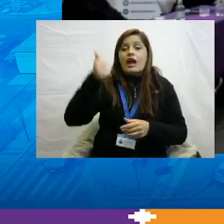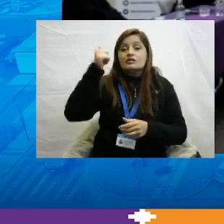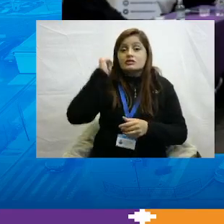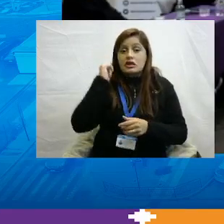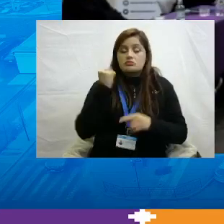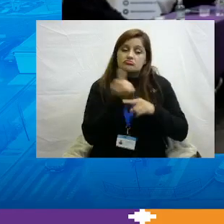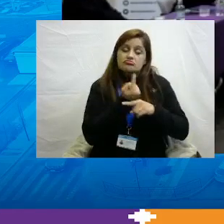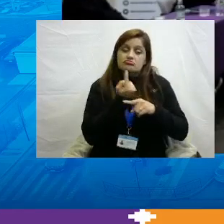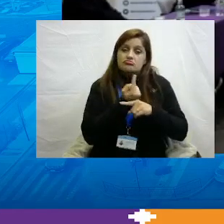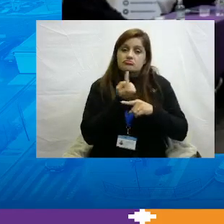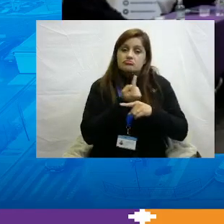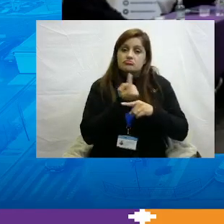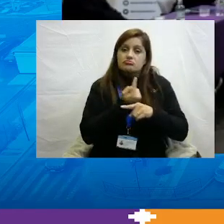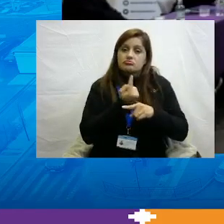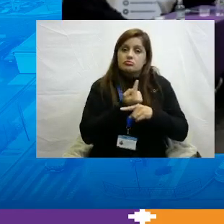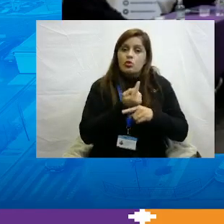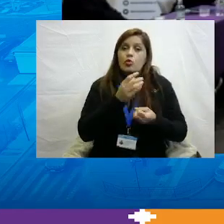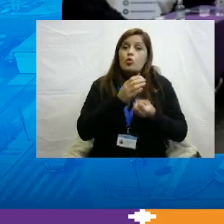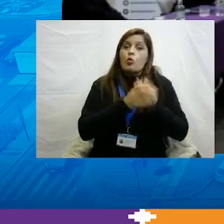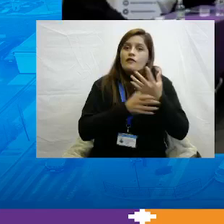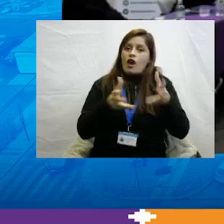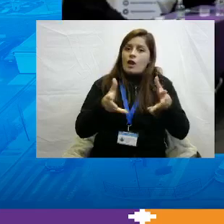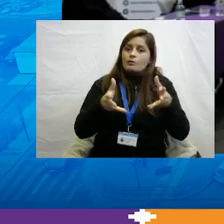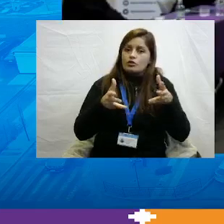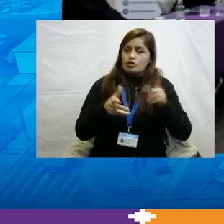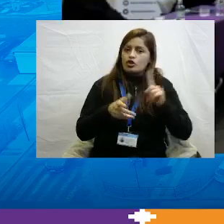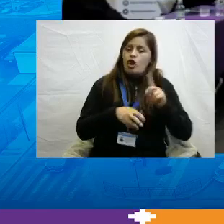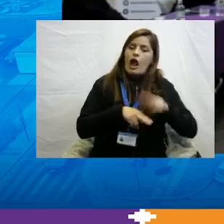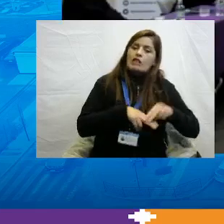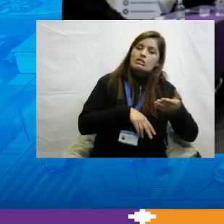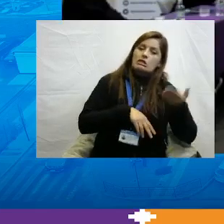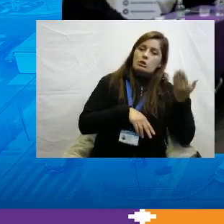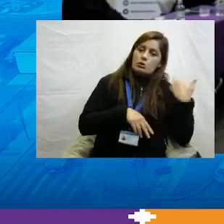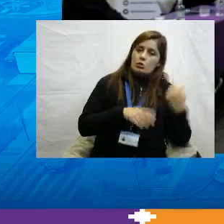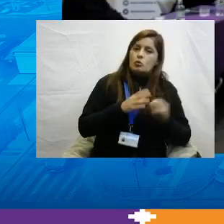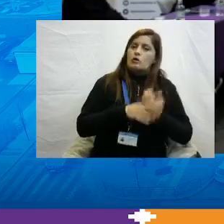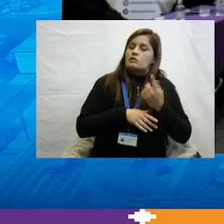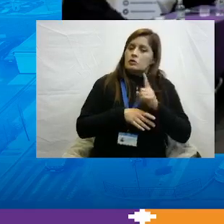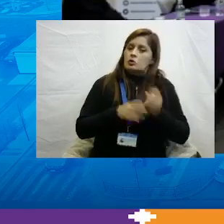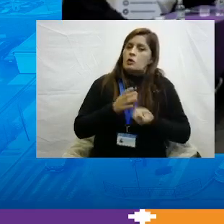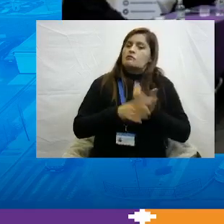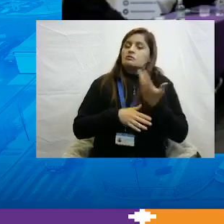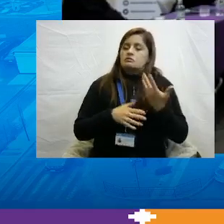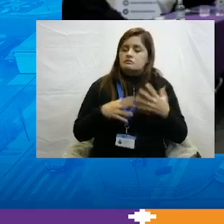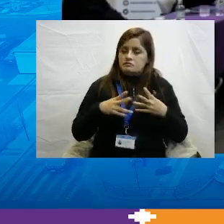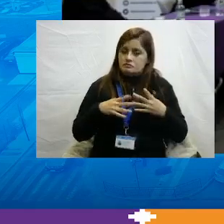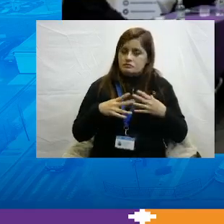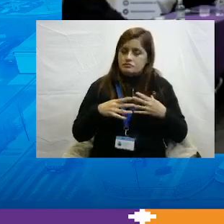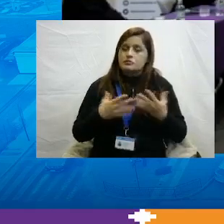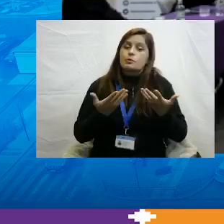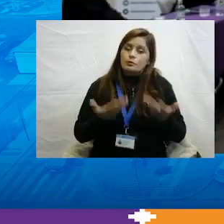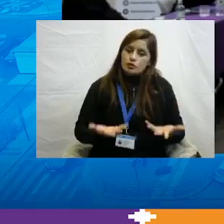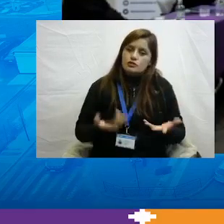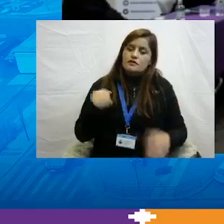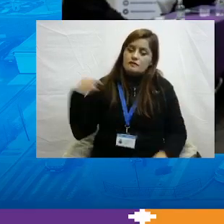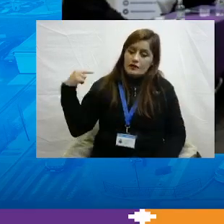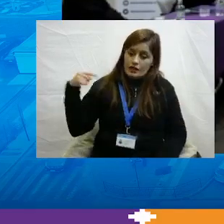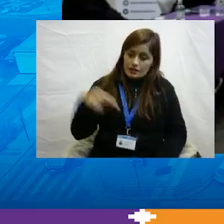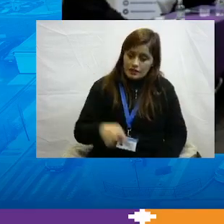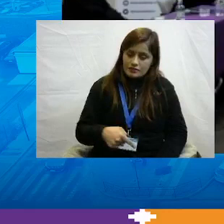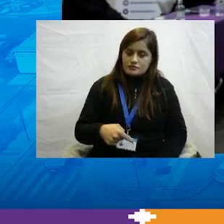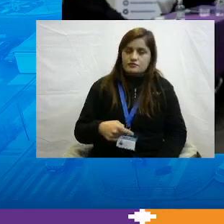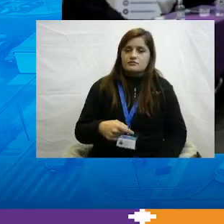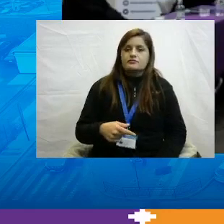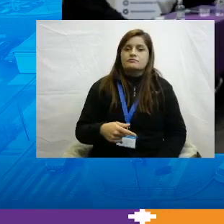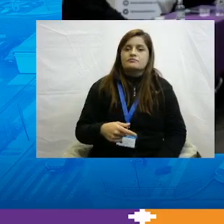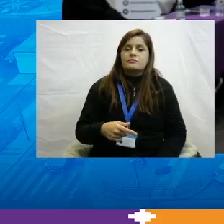el comentario que pasó un nuevo camión, no el antiguo que ha estado pasando. Así que por eso he querido